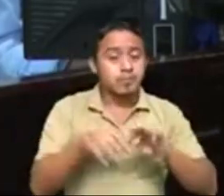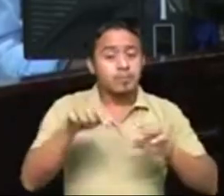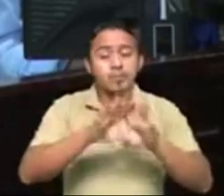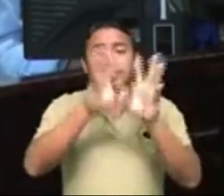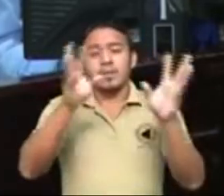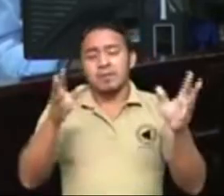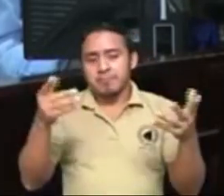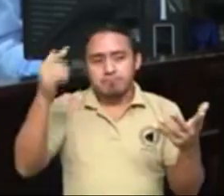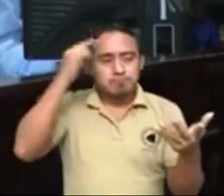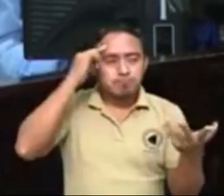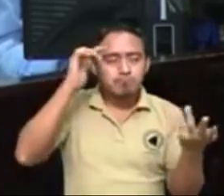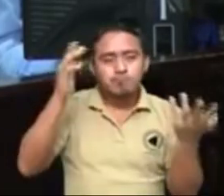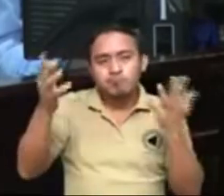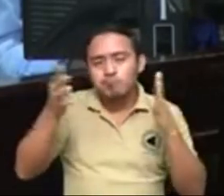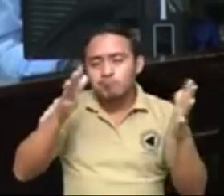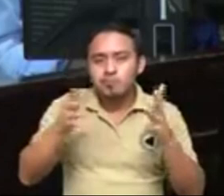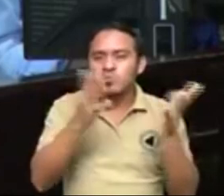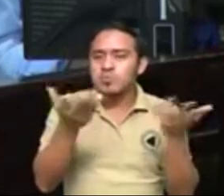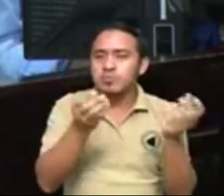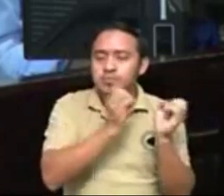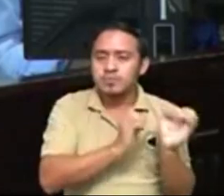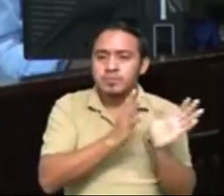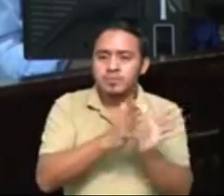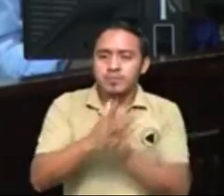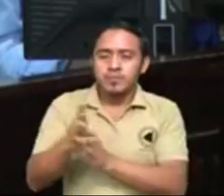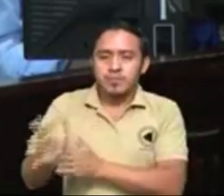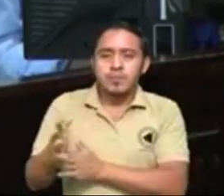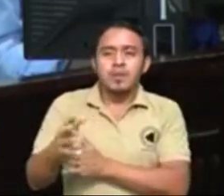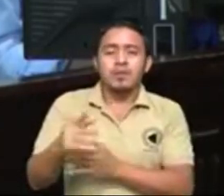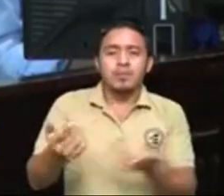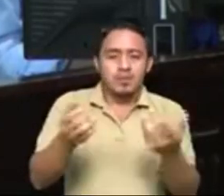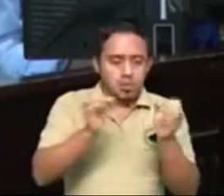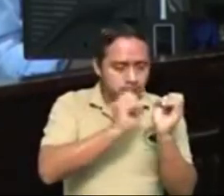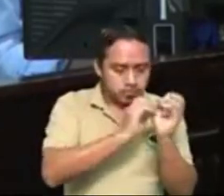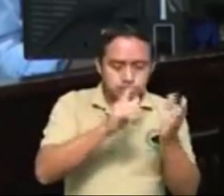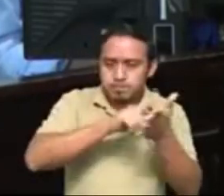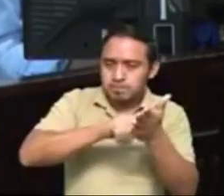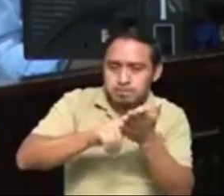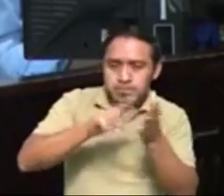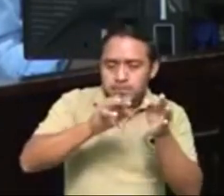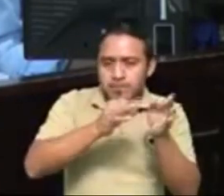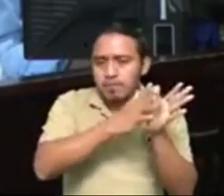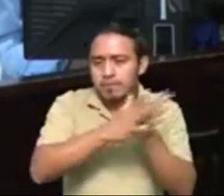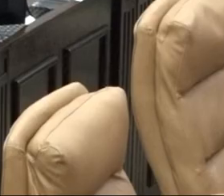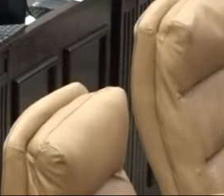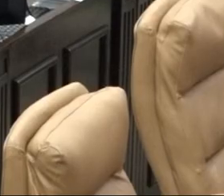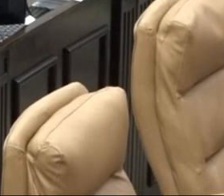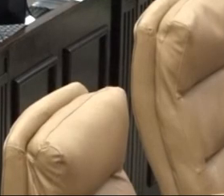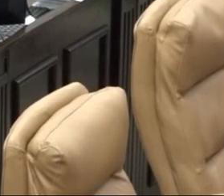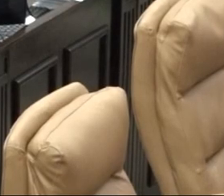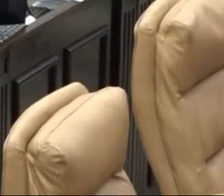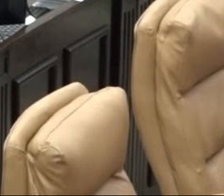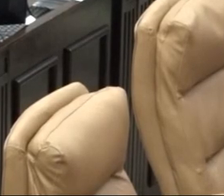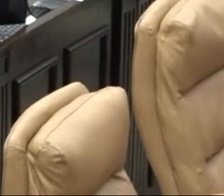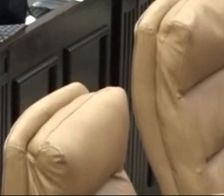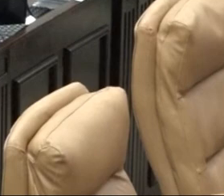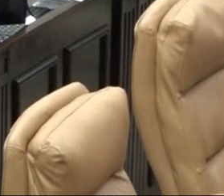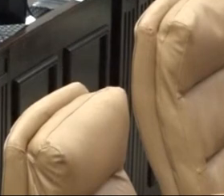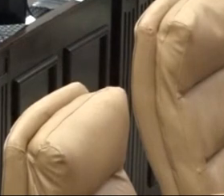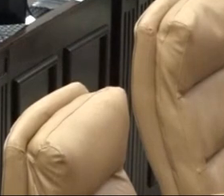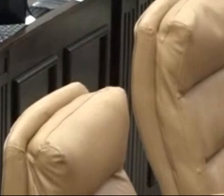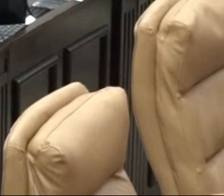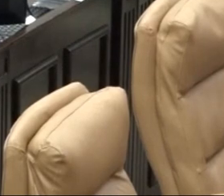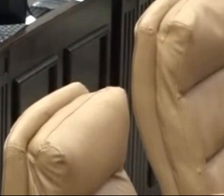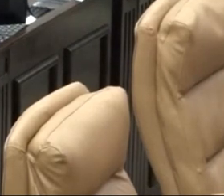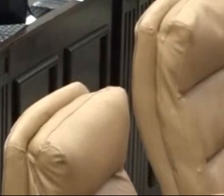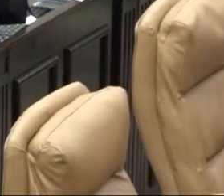una idea del ordenamiento y depuración que se ha realizado. El digesto consta